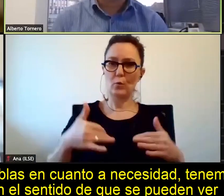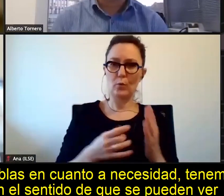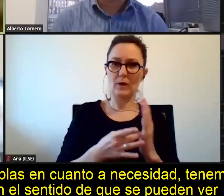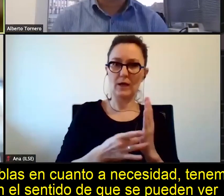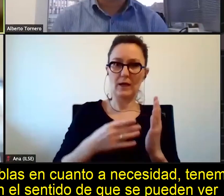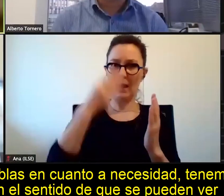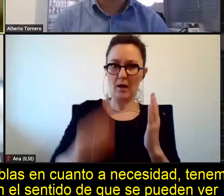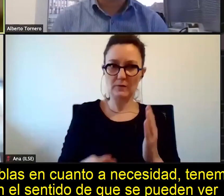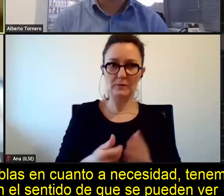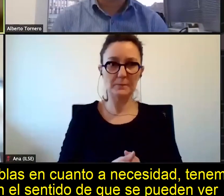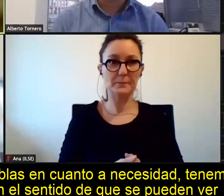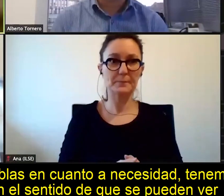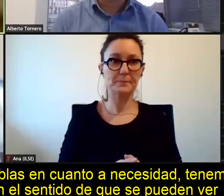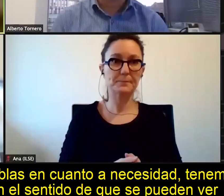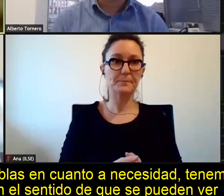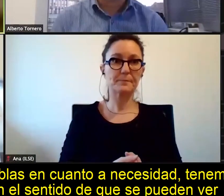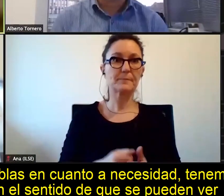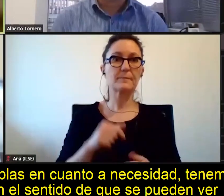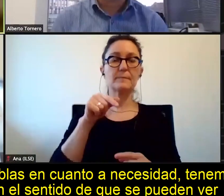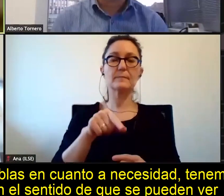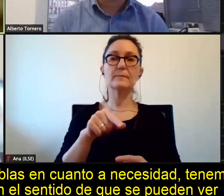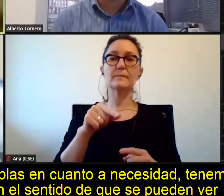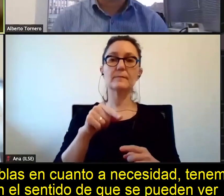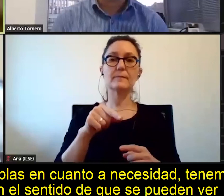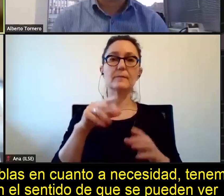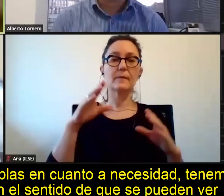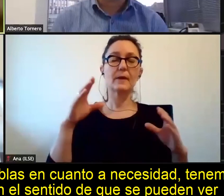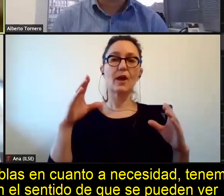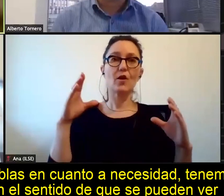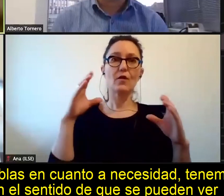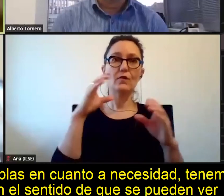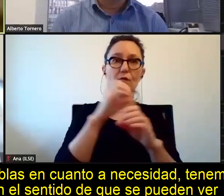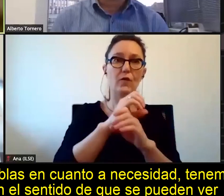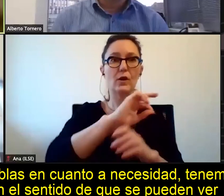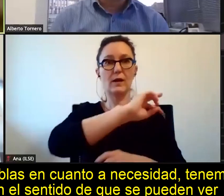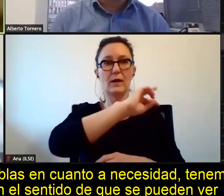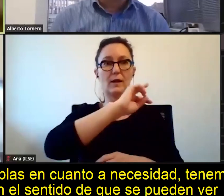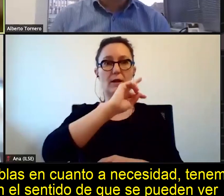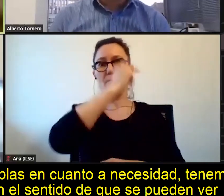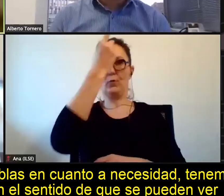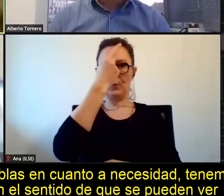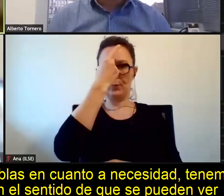En ese cambio de enfoque que hablas en cuanto a necesidad,